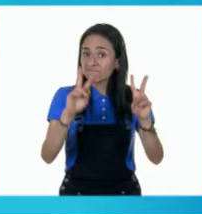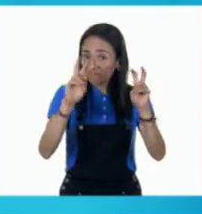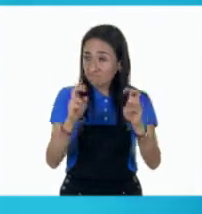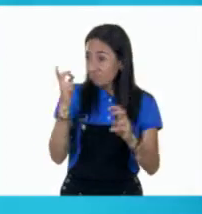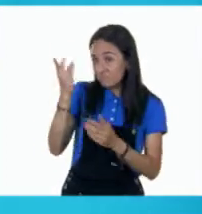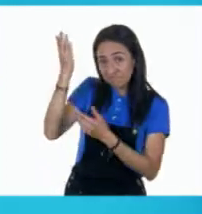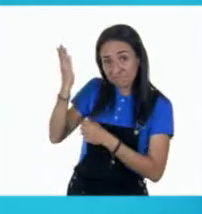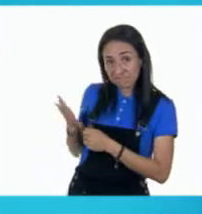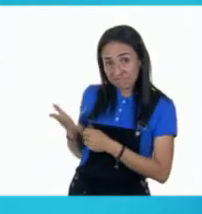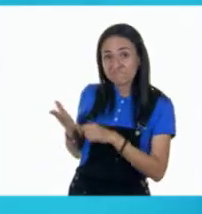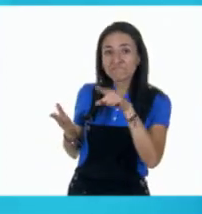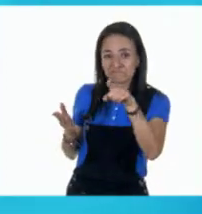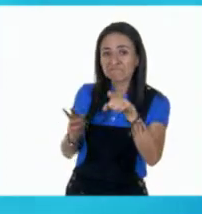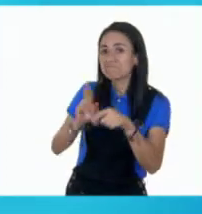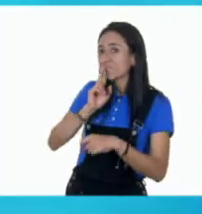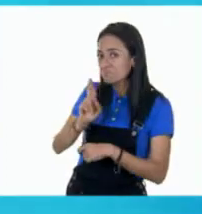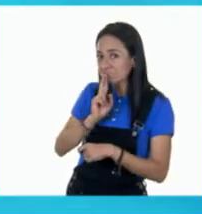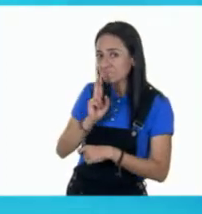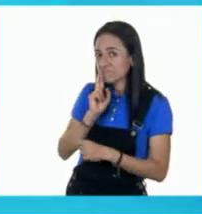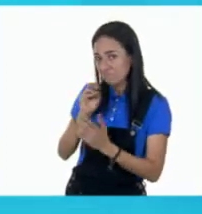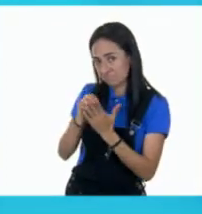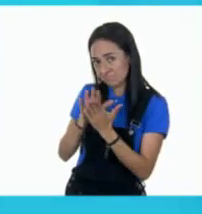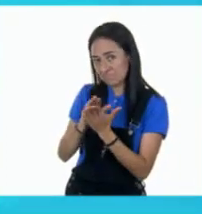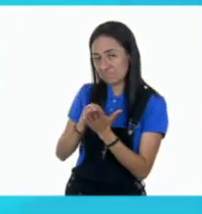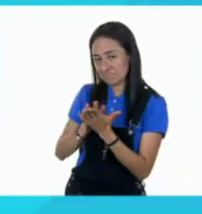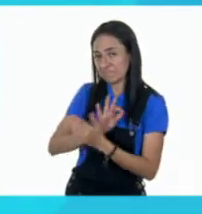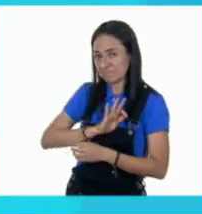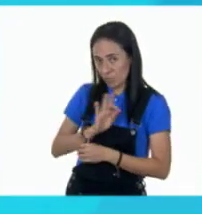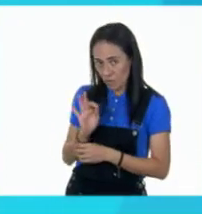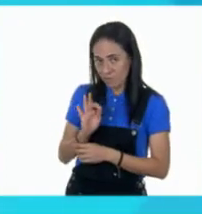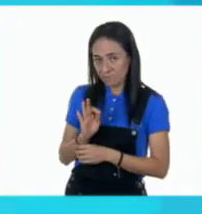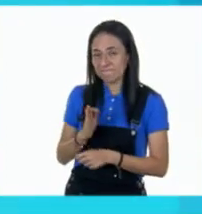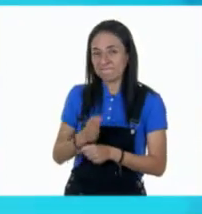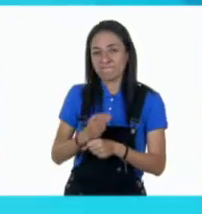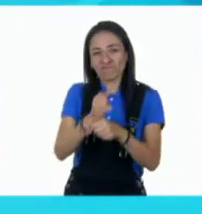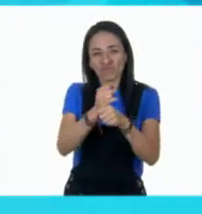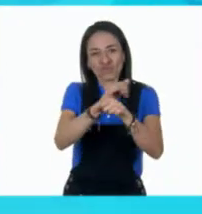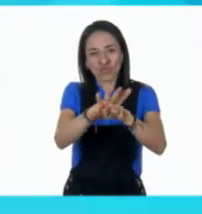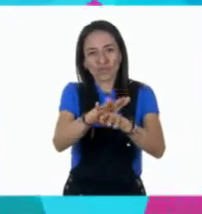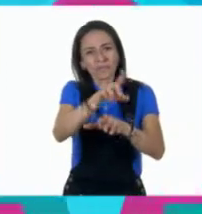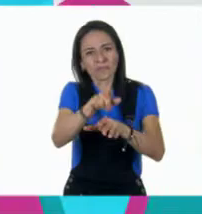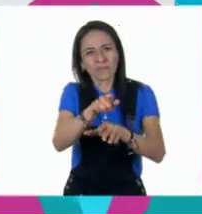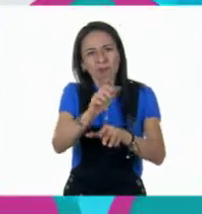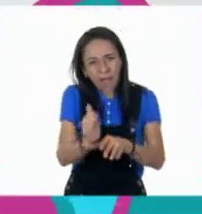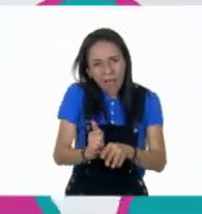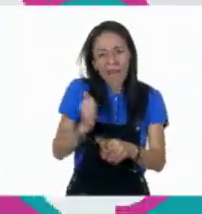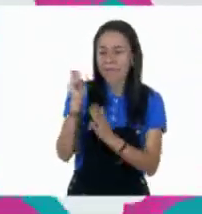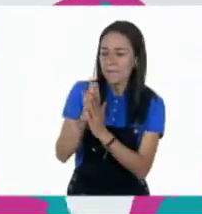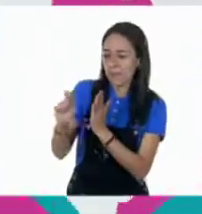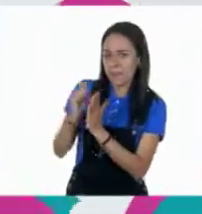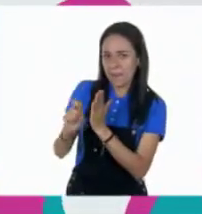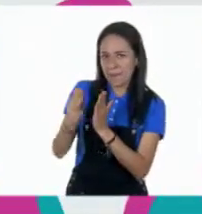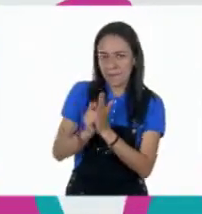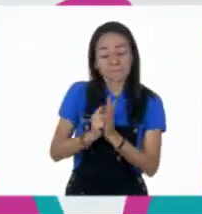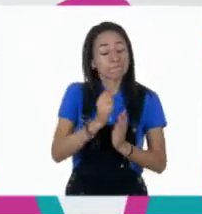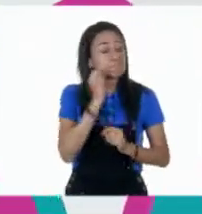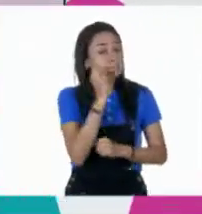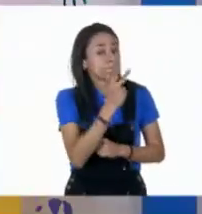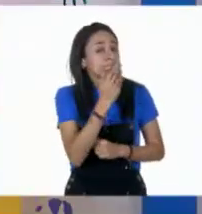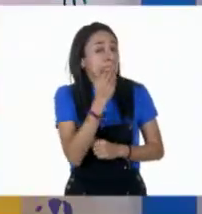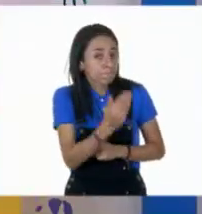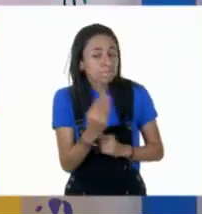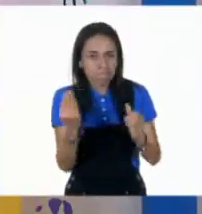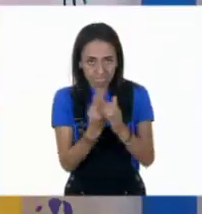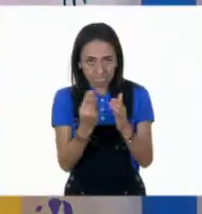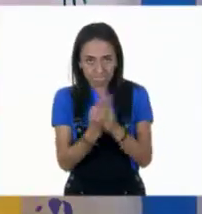esa página del libro. Esta información les va a ayudar. Muy bien. Ahora, vamos a continuar con nuestra clase. Ya hablamos acerca